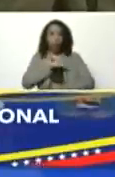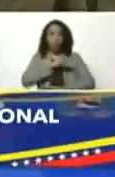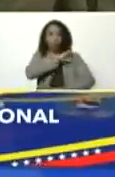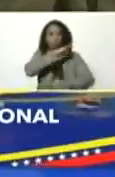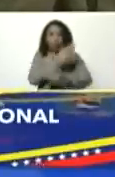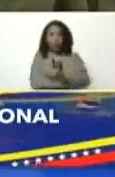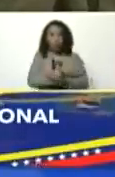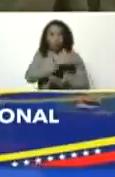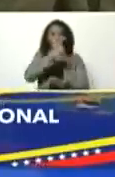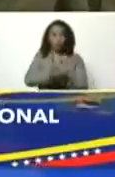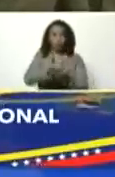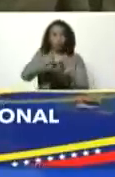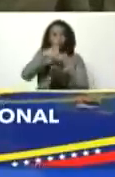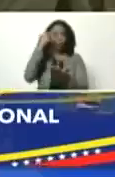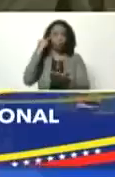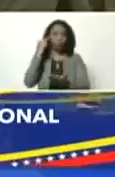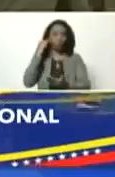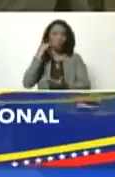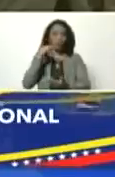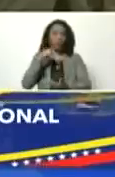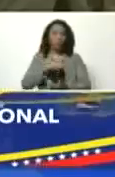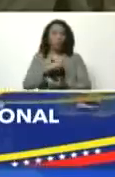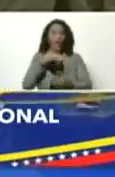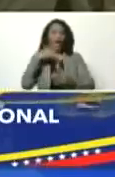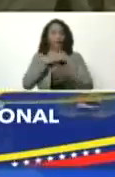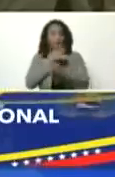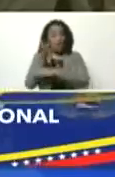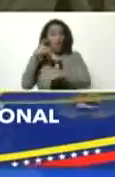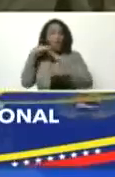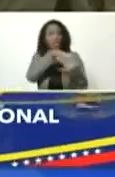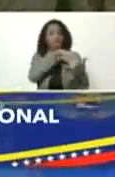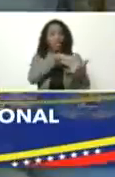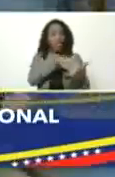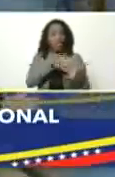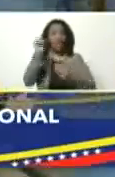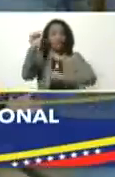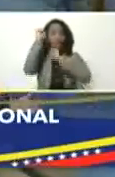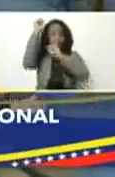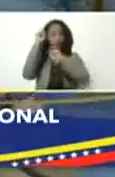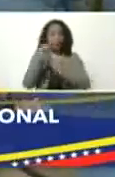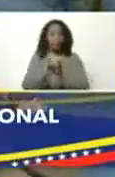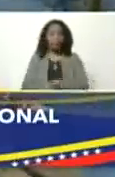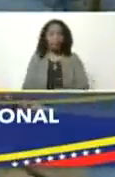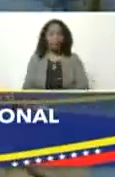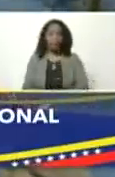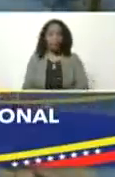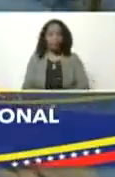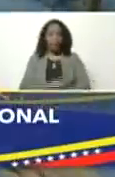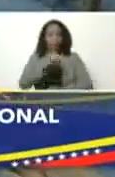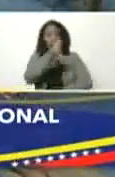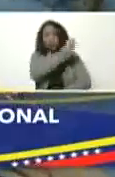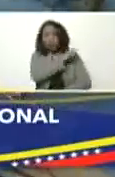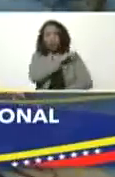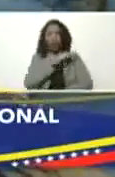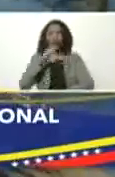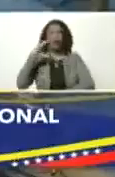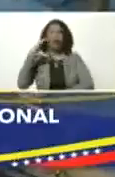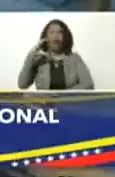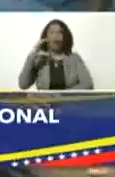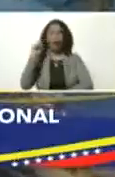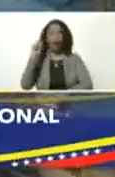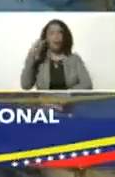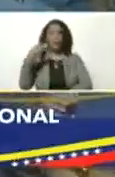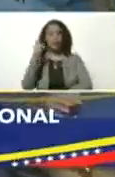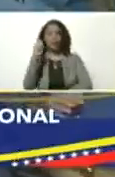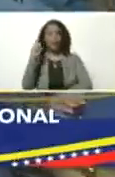Armada Nacional Bolivariana. Al combate, a la batalla y a la victoria. Al grado de capitán y teniente de navío.